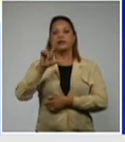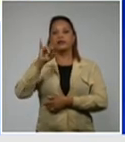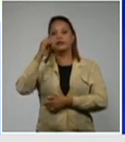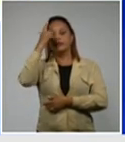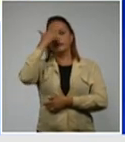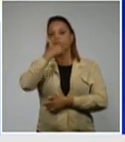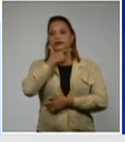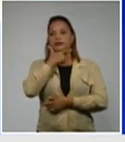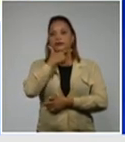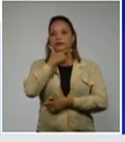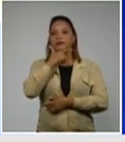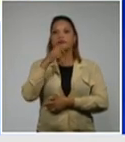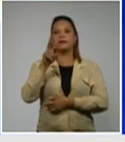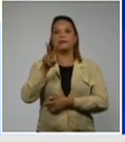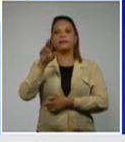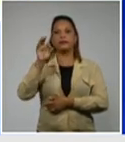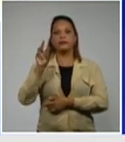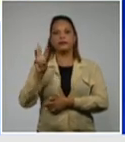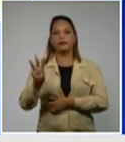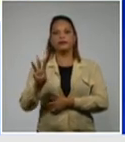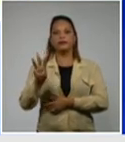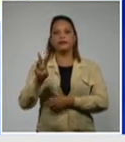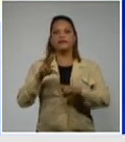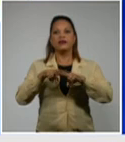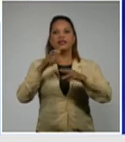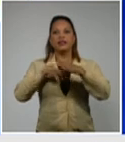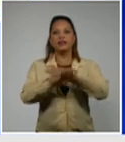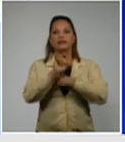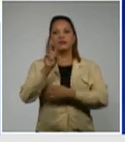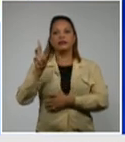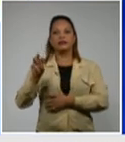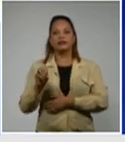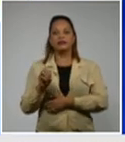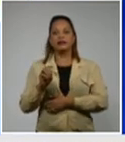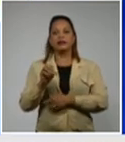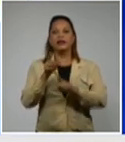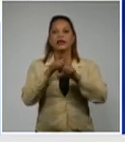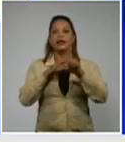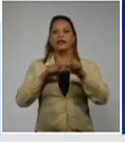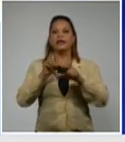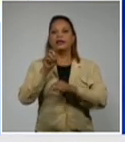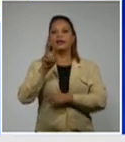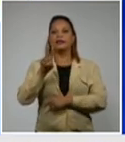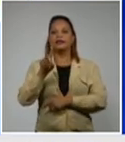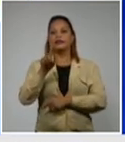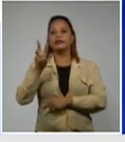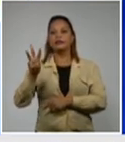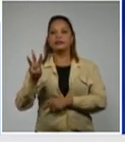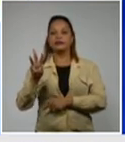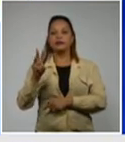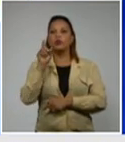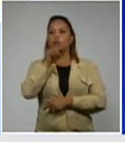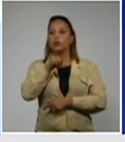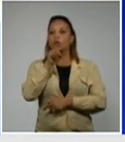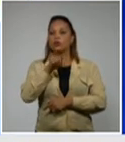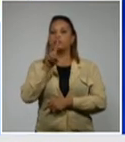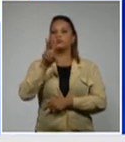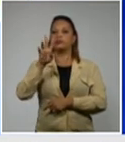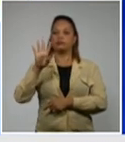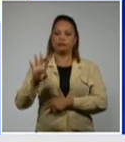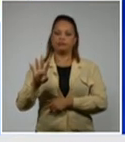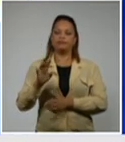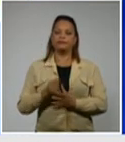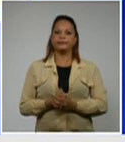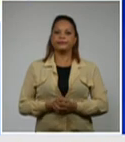34, La Lisa 23, Habana del Este 30, Regla 13 y Cotorro